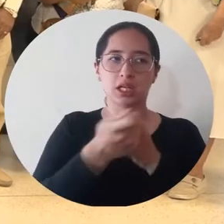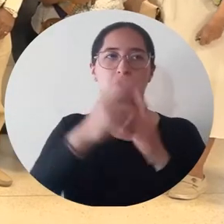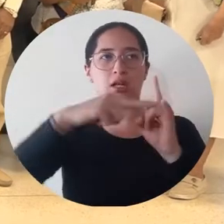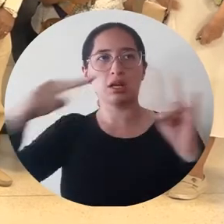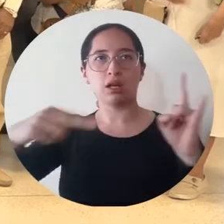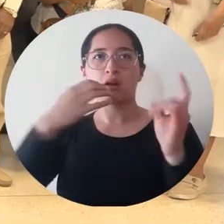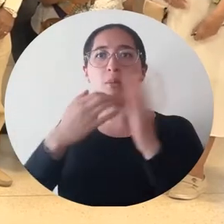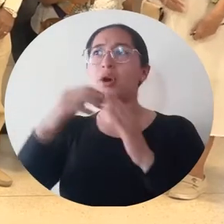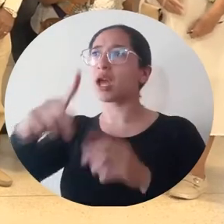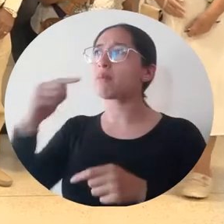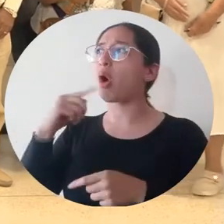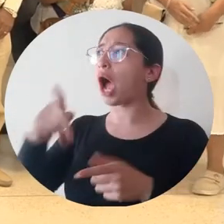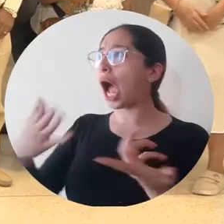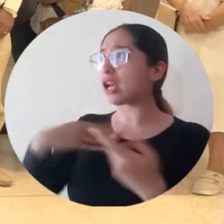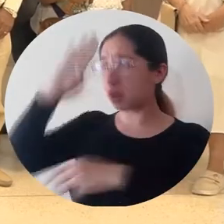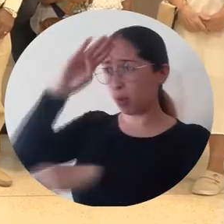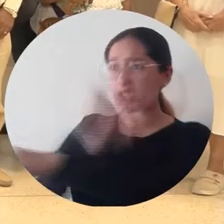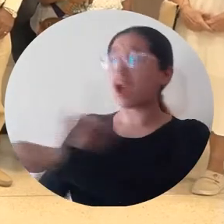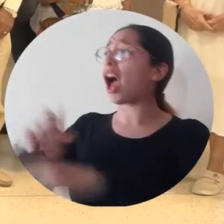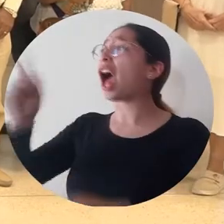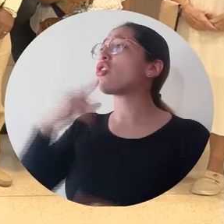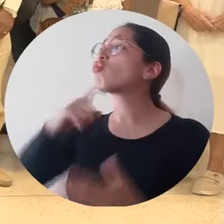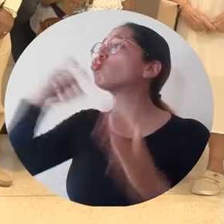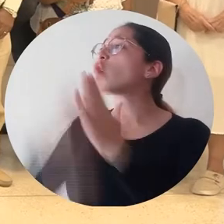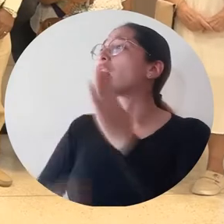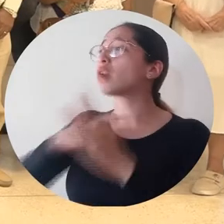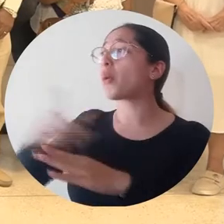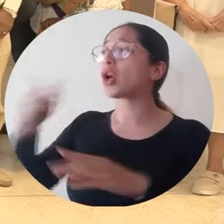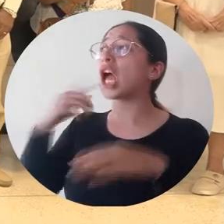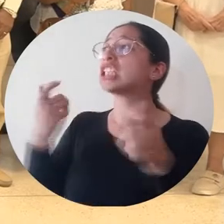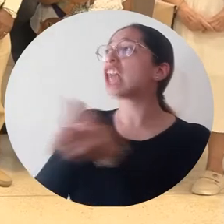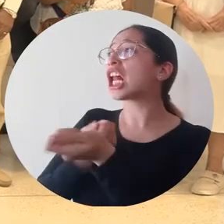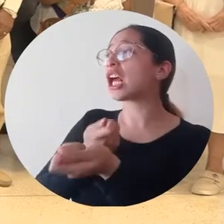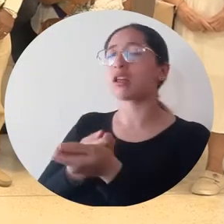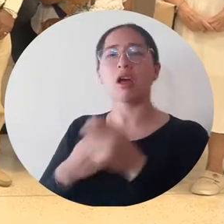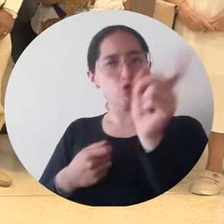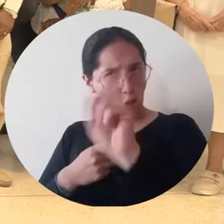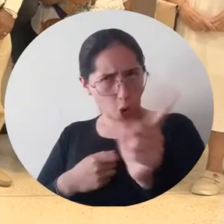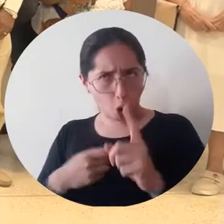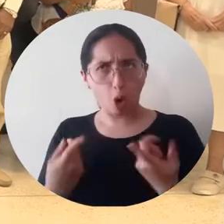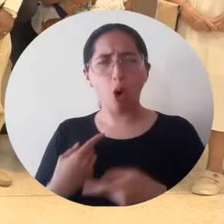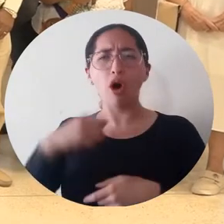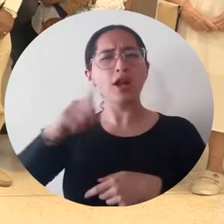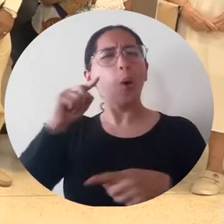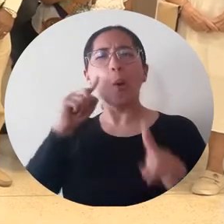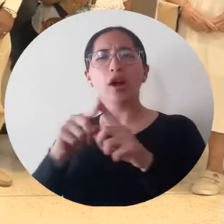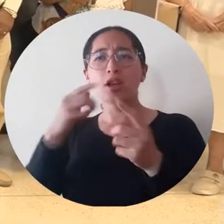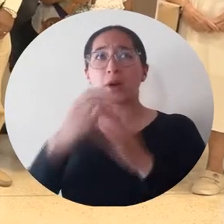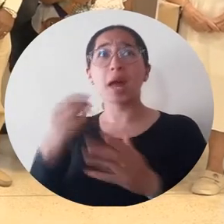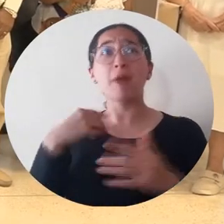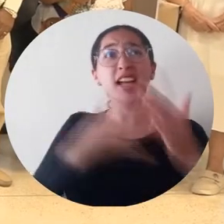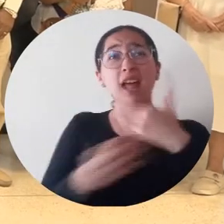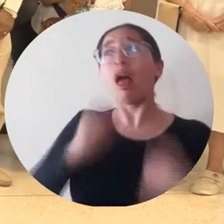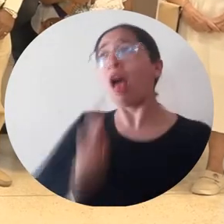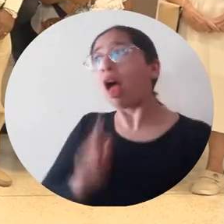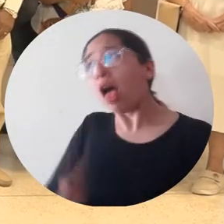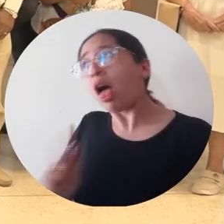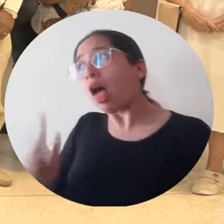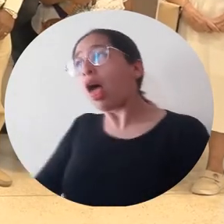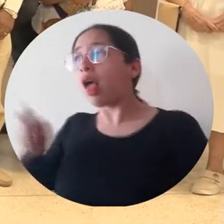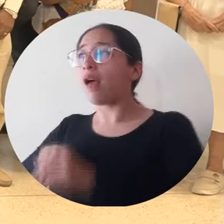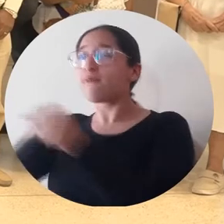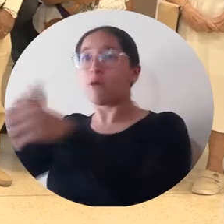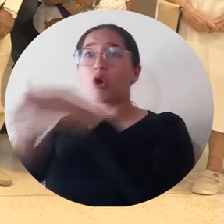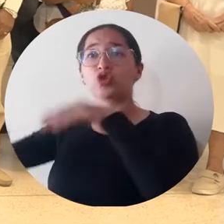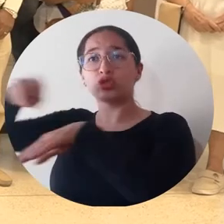carretera misma nos amenazó con una multa que por montar una estación satélite. Yo no estoy montando, estaba facilitando que los estudiantes no tengan que arriesgarse a ir hasta la lucha para